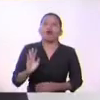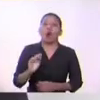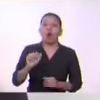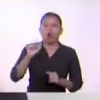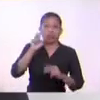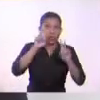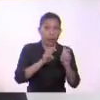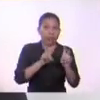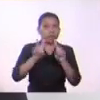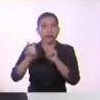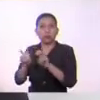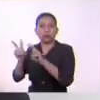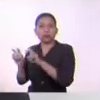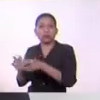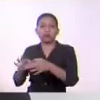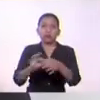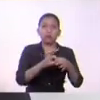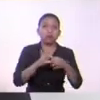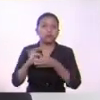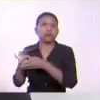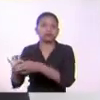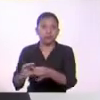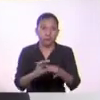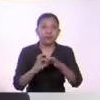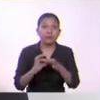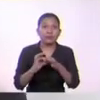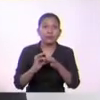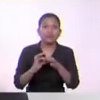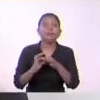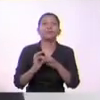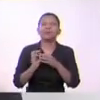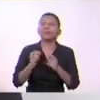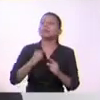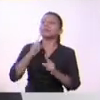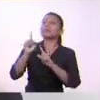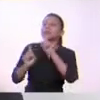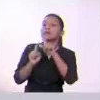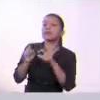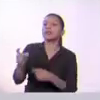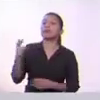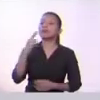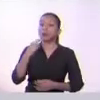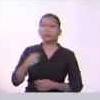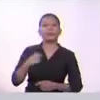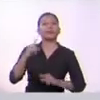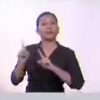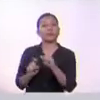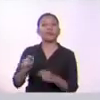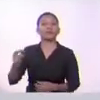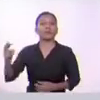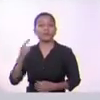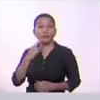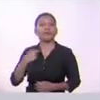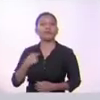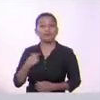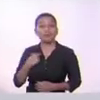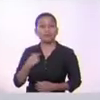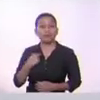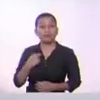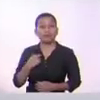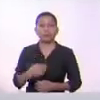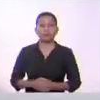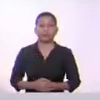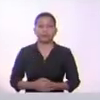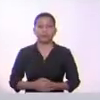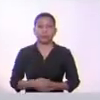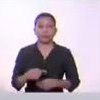temas con esa persona para poder guiar las preguntas. Con entrevistas no